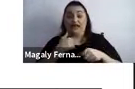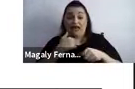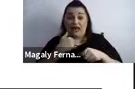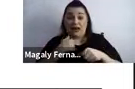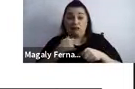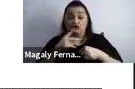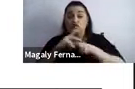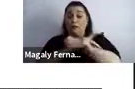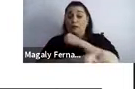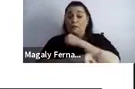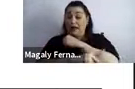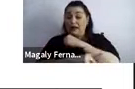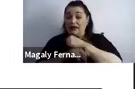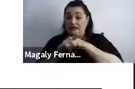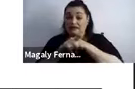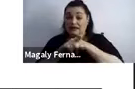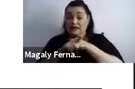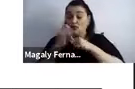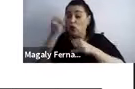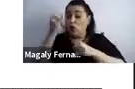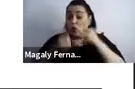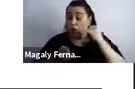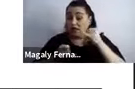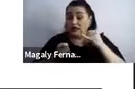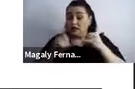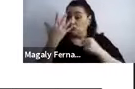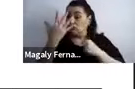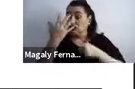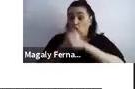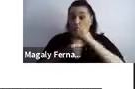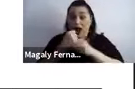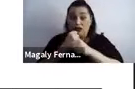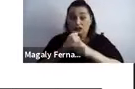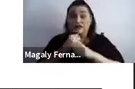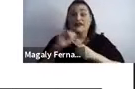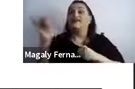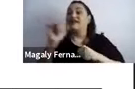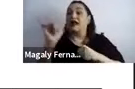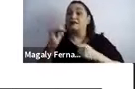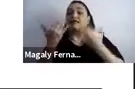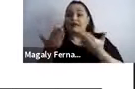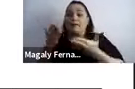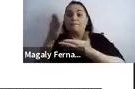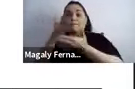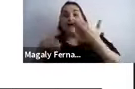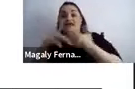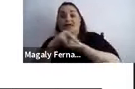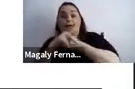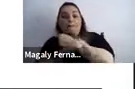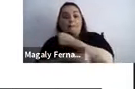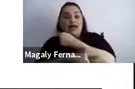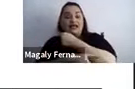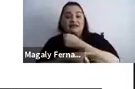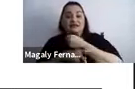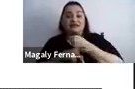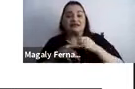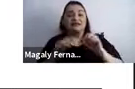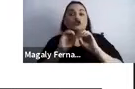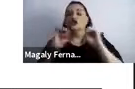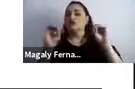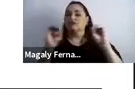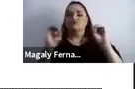análisis que hagamos del último quinquenio haya también parte de estos países que ya ni siquiera